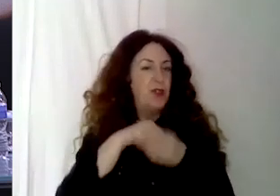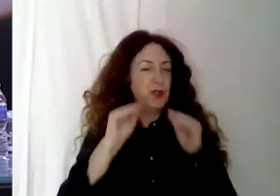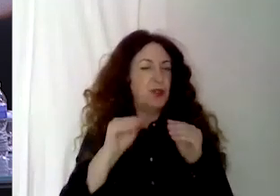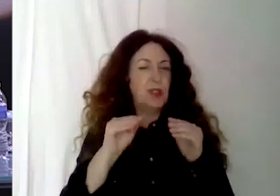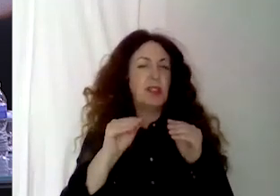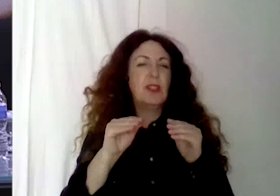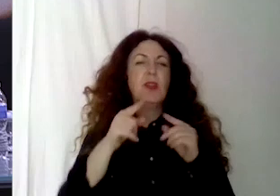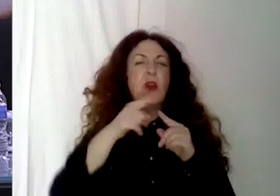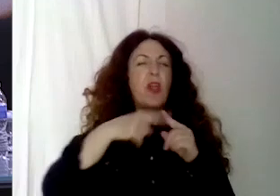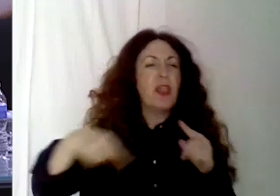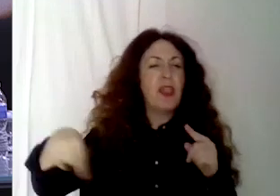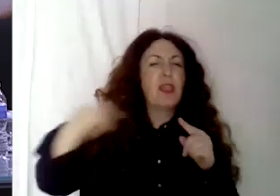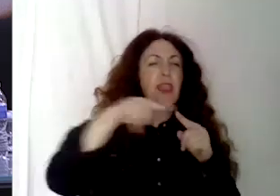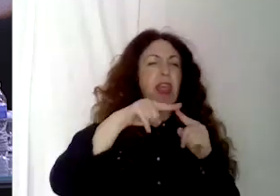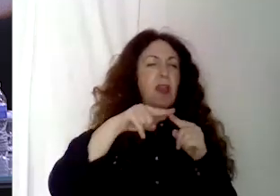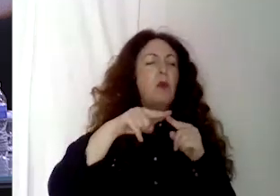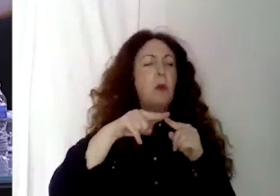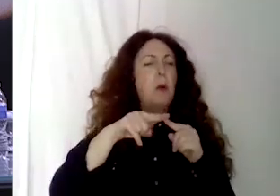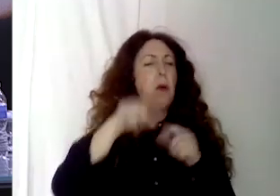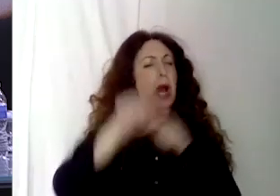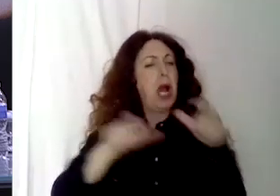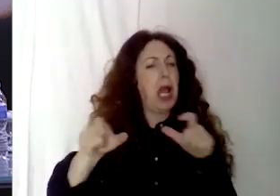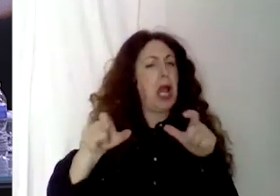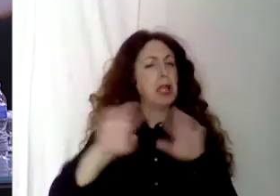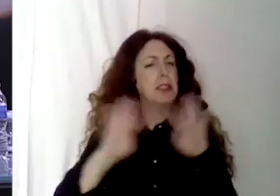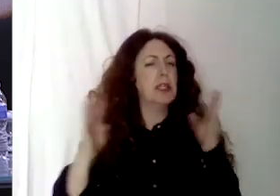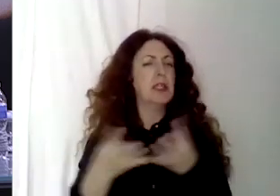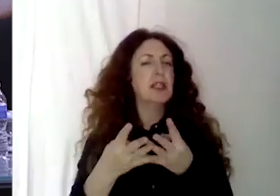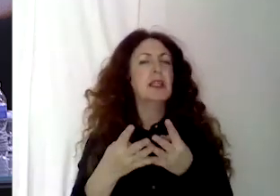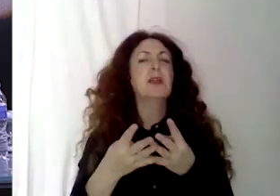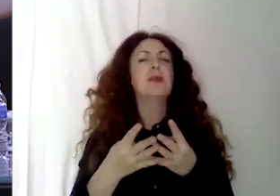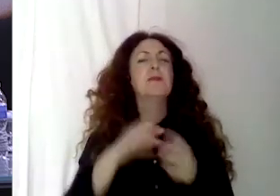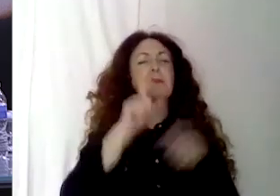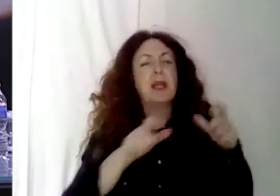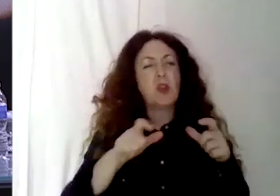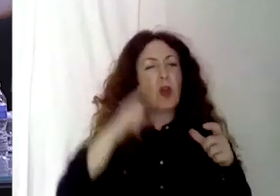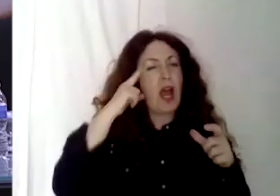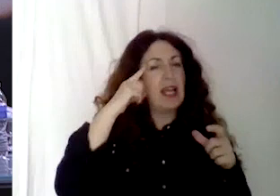un círculo muy amplio y cada uno muy disímile, donde los inteligentes